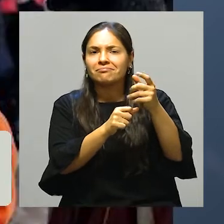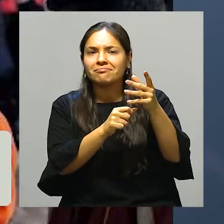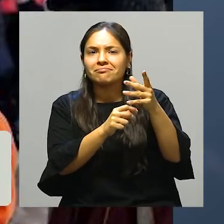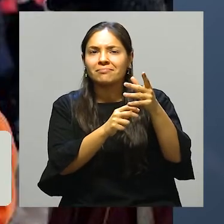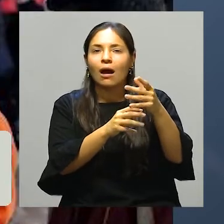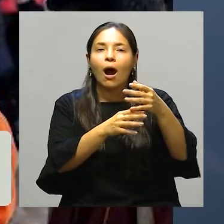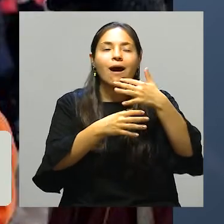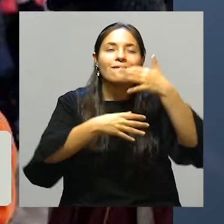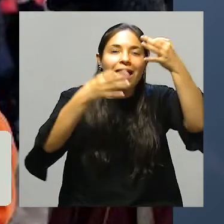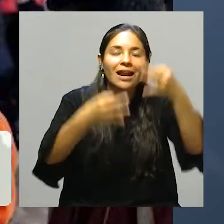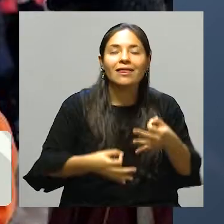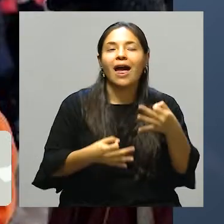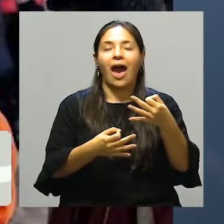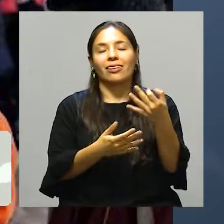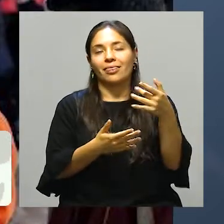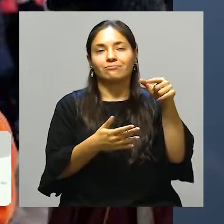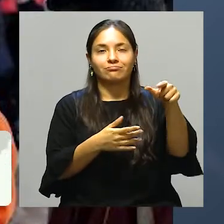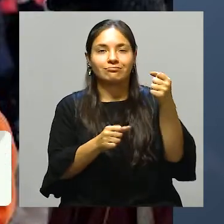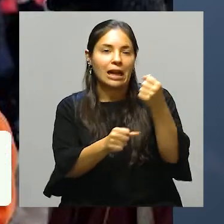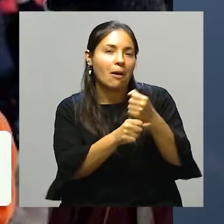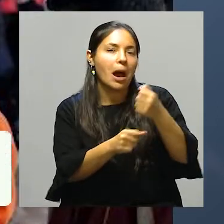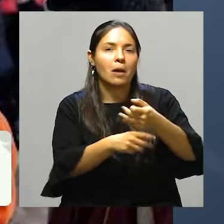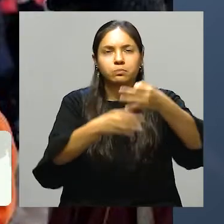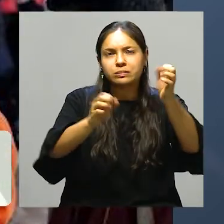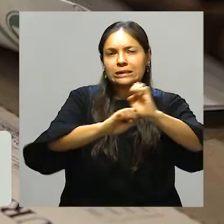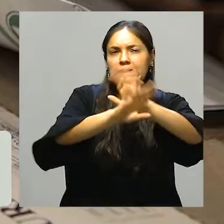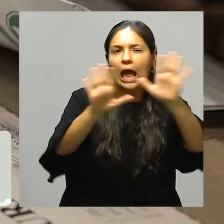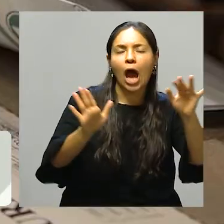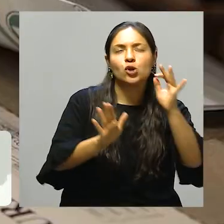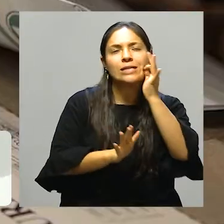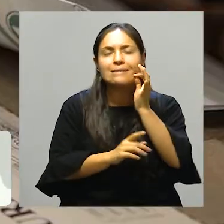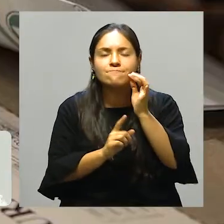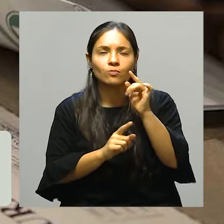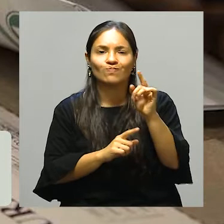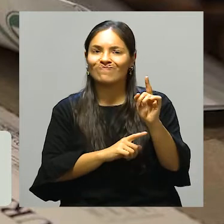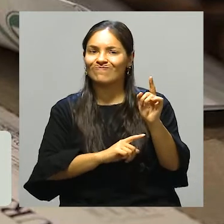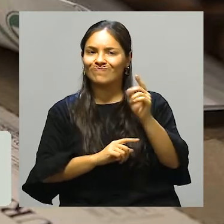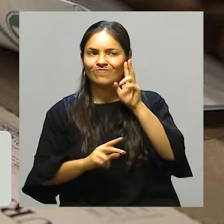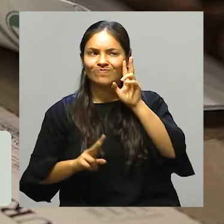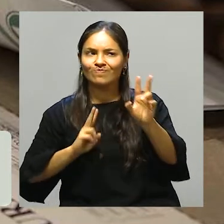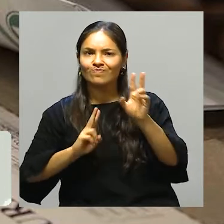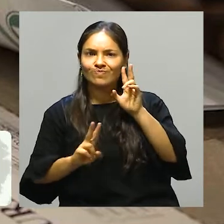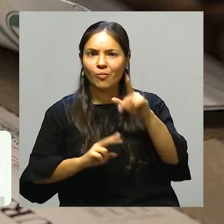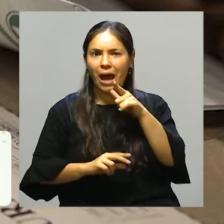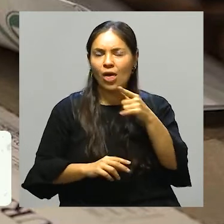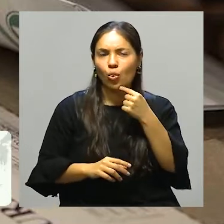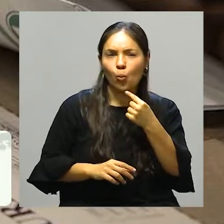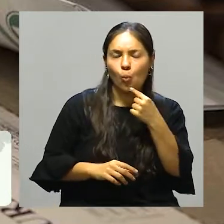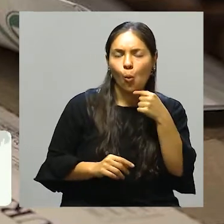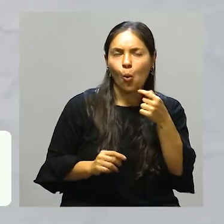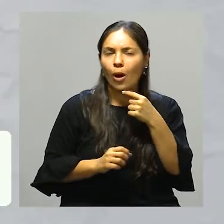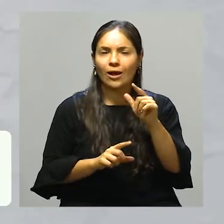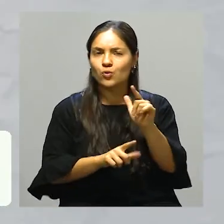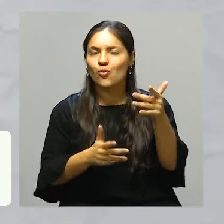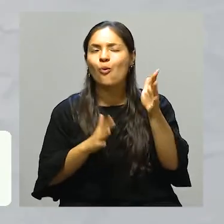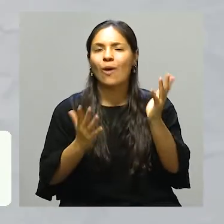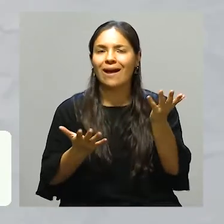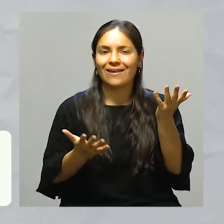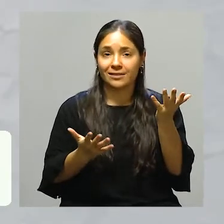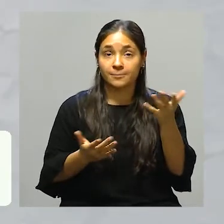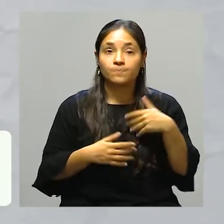más estrechos relacionados con el poder, que efectivamente suponen unos movimientos del gobierno y de